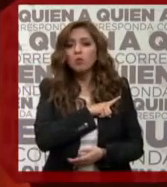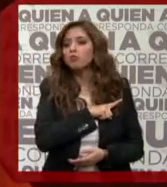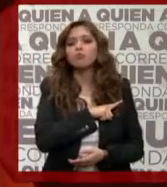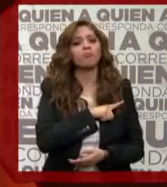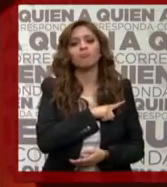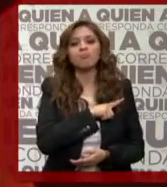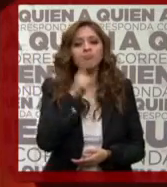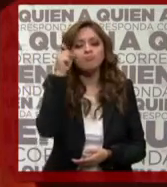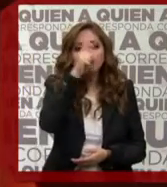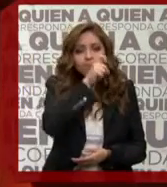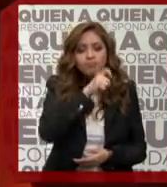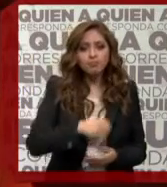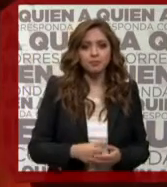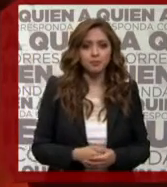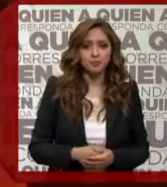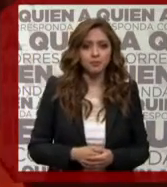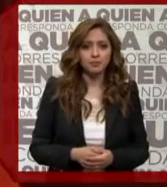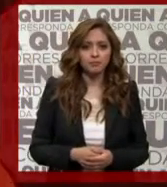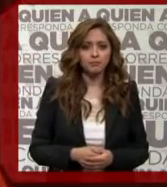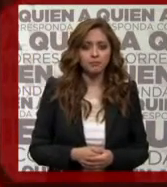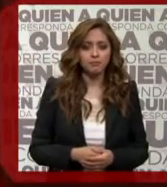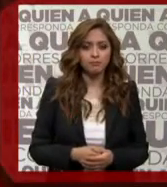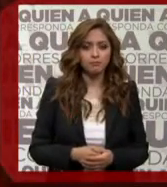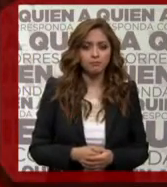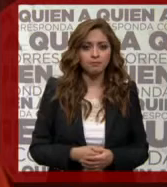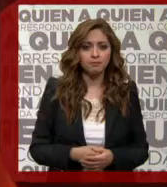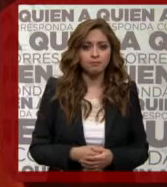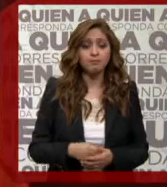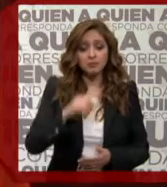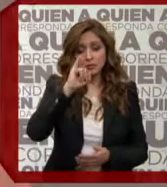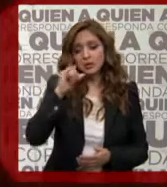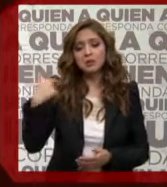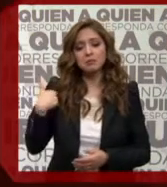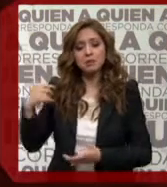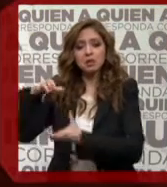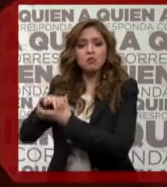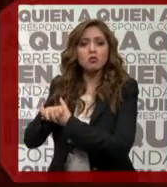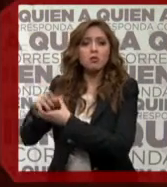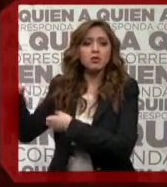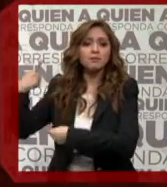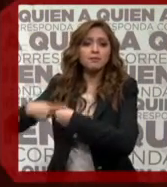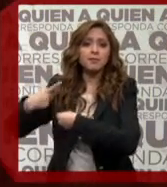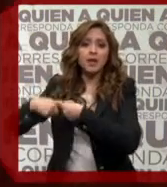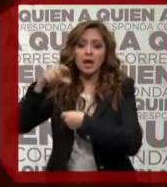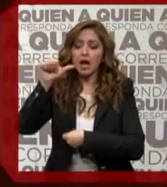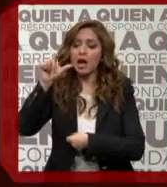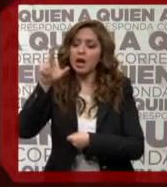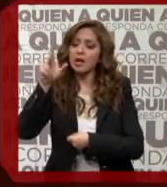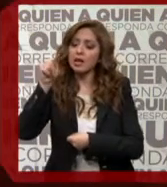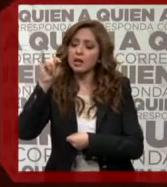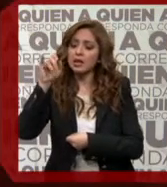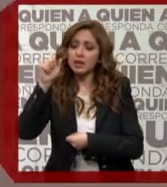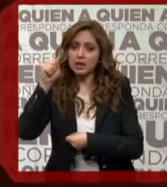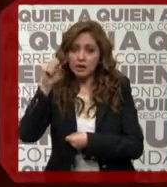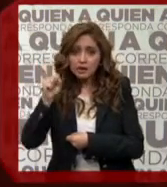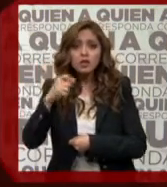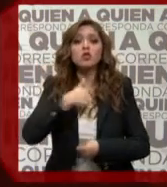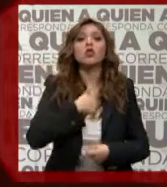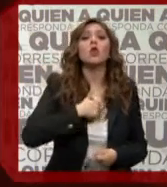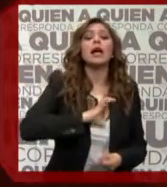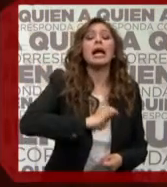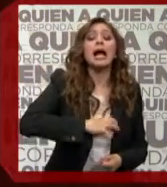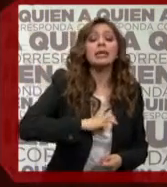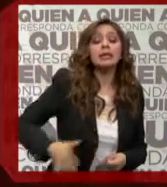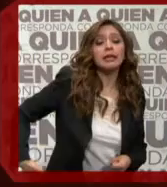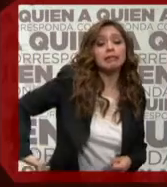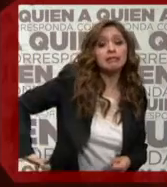está enferma este cómo se llama artritis yo tengo cáncer en riñón y aparte tengo